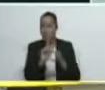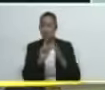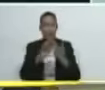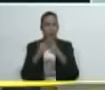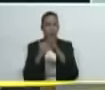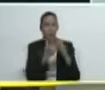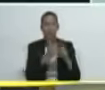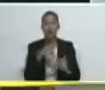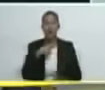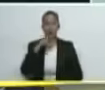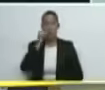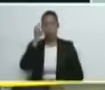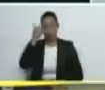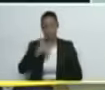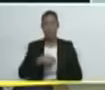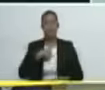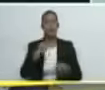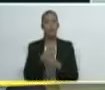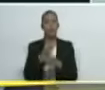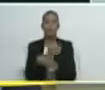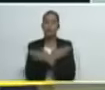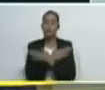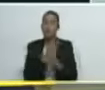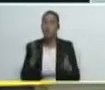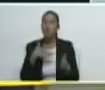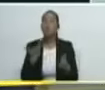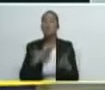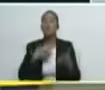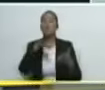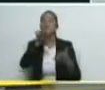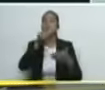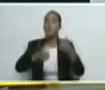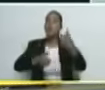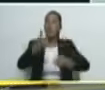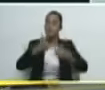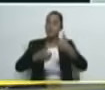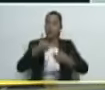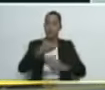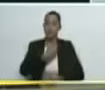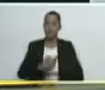humilde como candidato a la presidencia de la República.